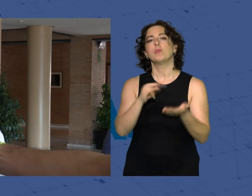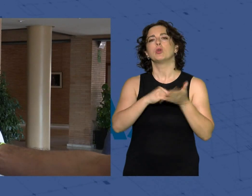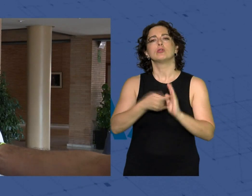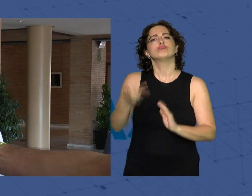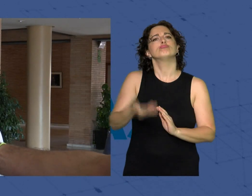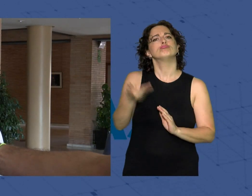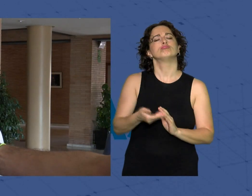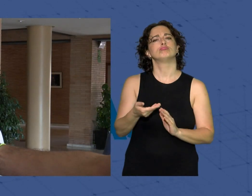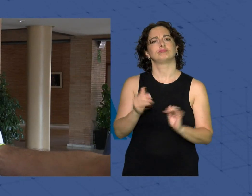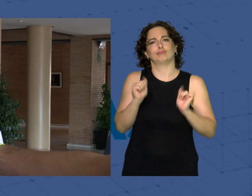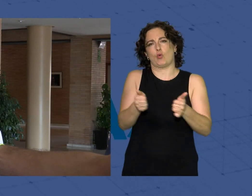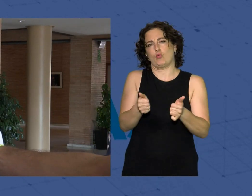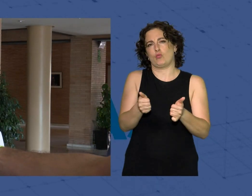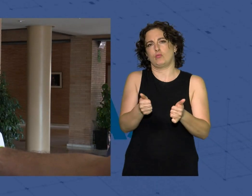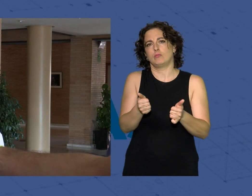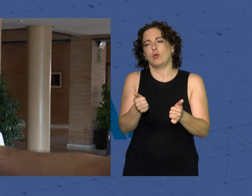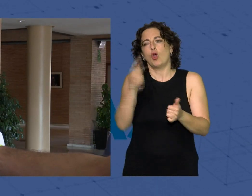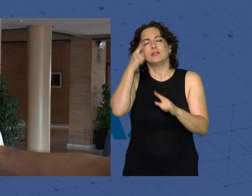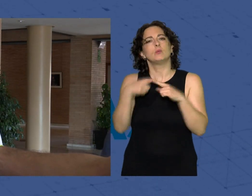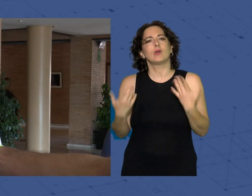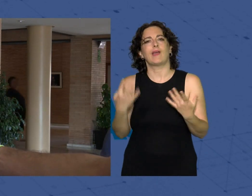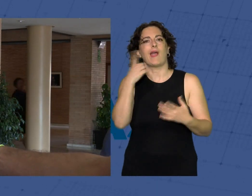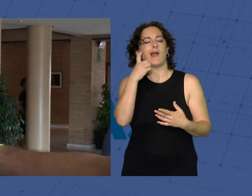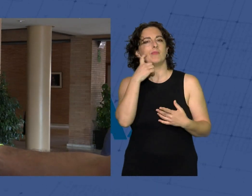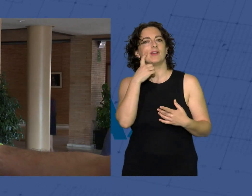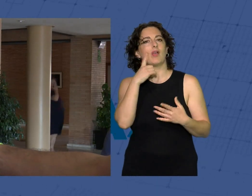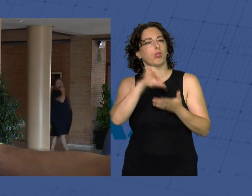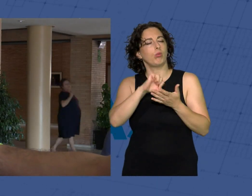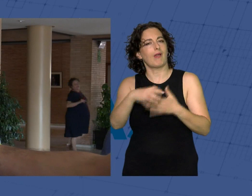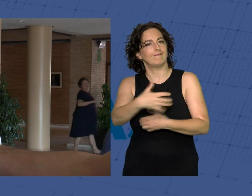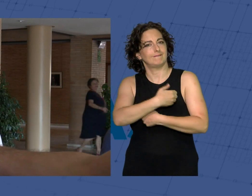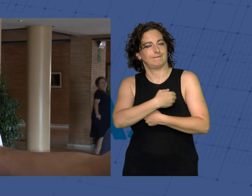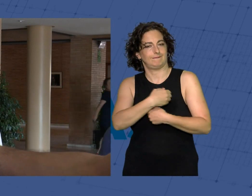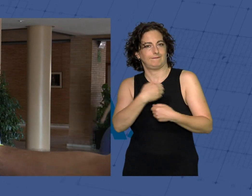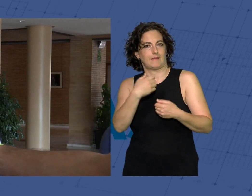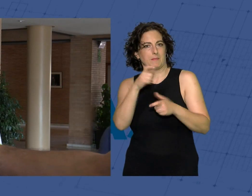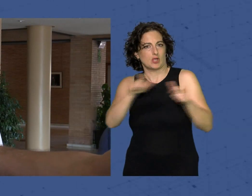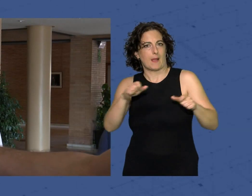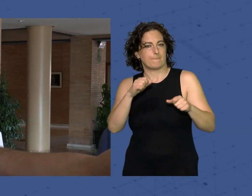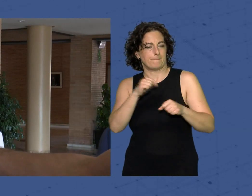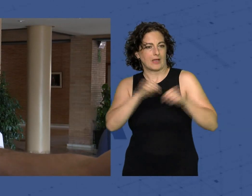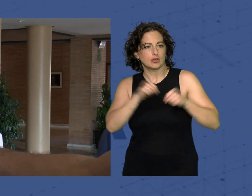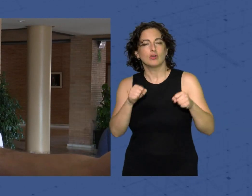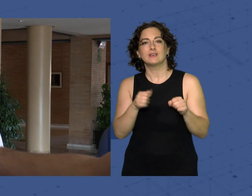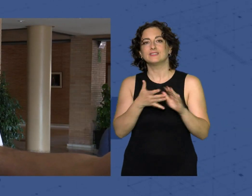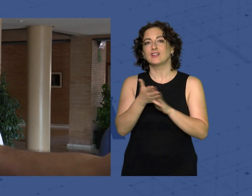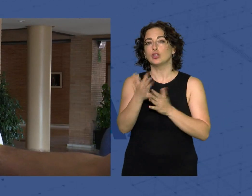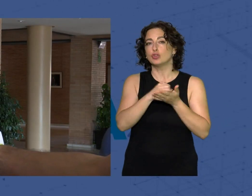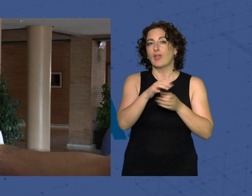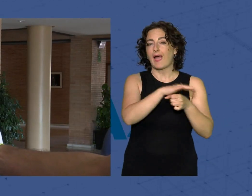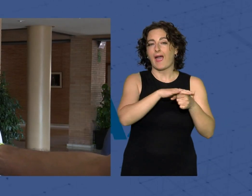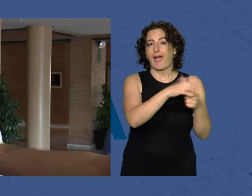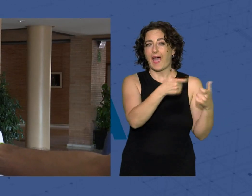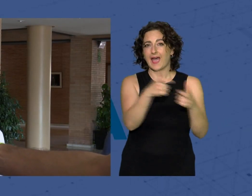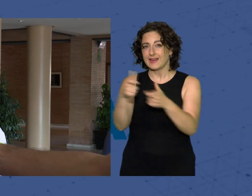importante que hemos iniciado para que Almería sea una ciudad amigable con las personas mayores un proyecto que va a hacer que todas las áreas de una manera